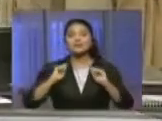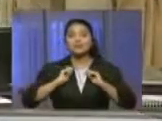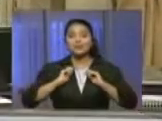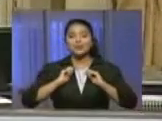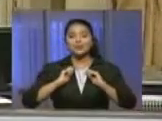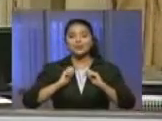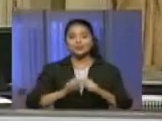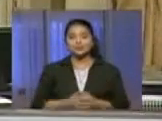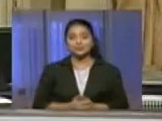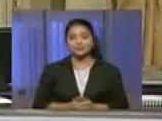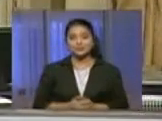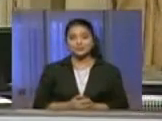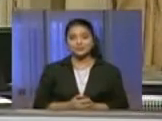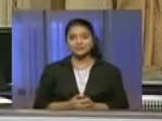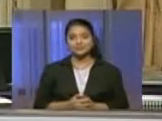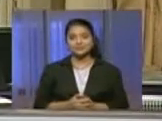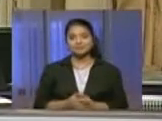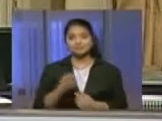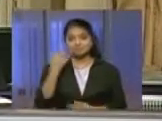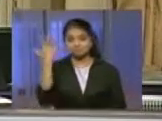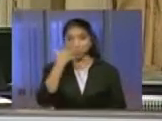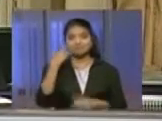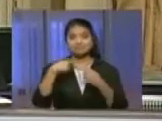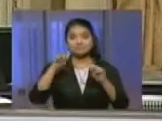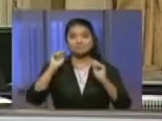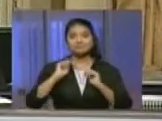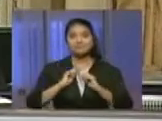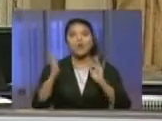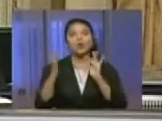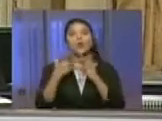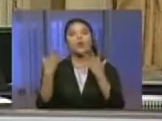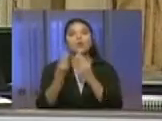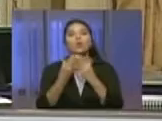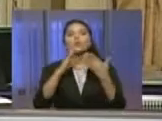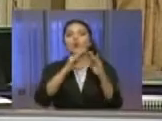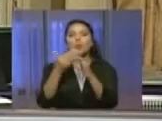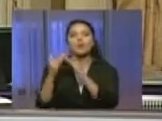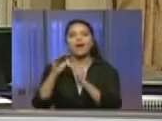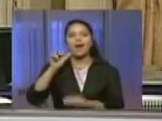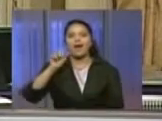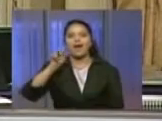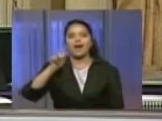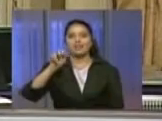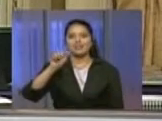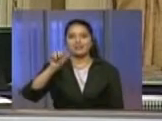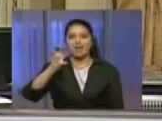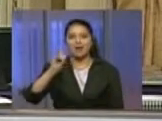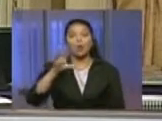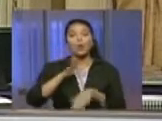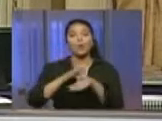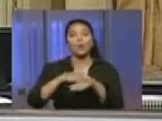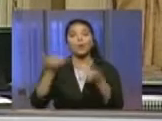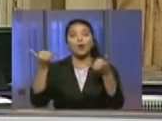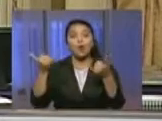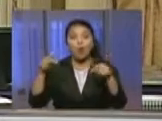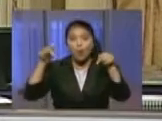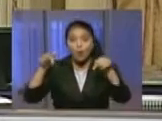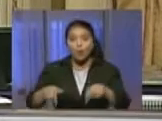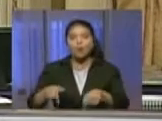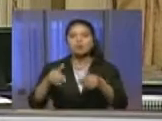isturis Almeida con la comunidad de anaco porque vamos a proceder a